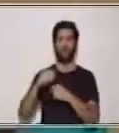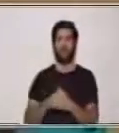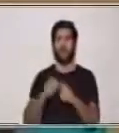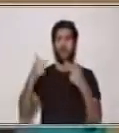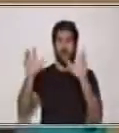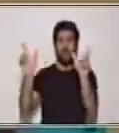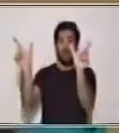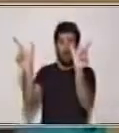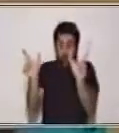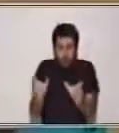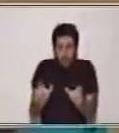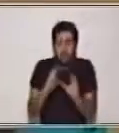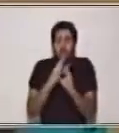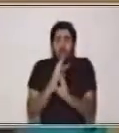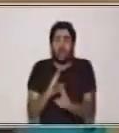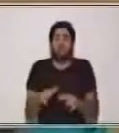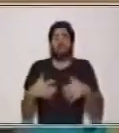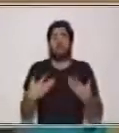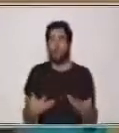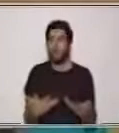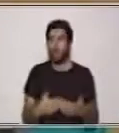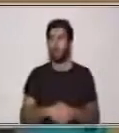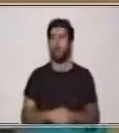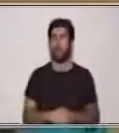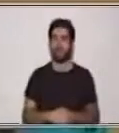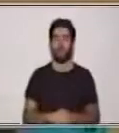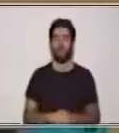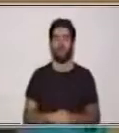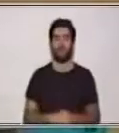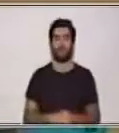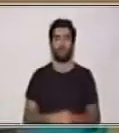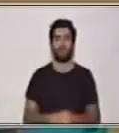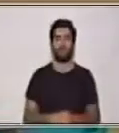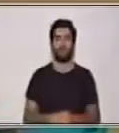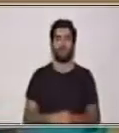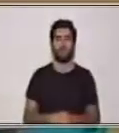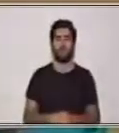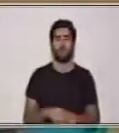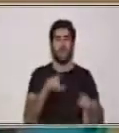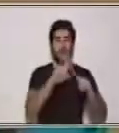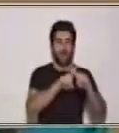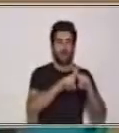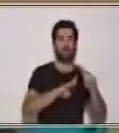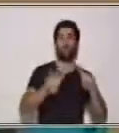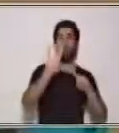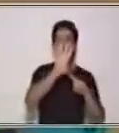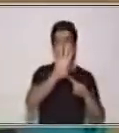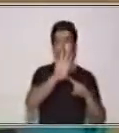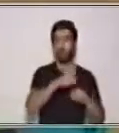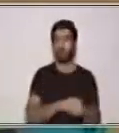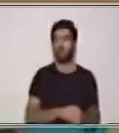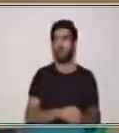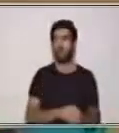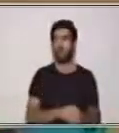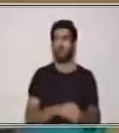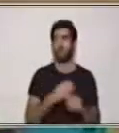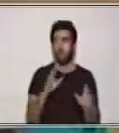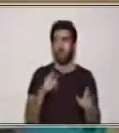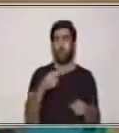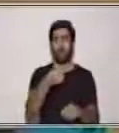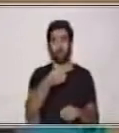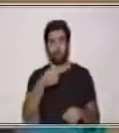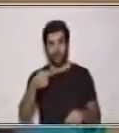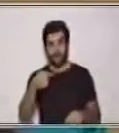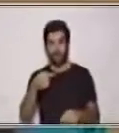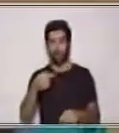Entonces ahora tenemos x cuadrado al cuadrado, x a la cuarta. Copiamos la base, sumamos